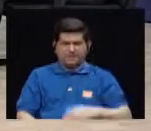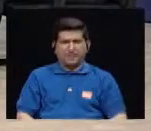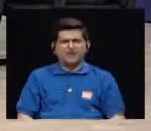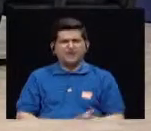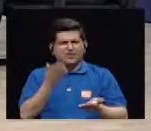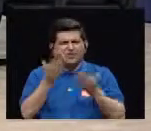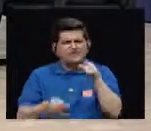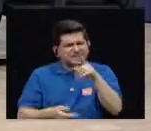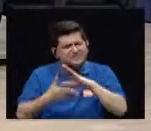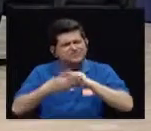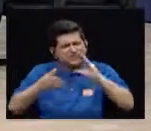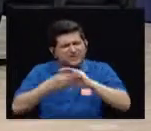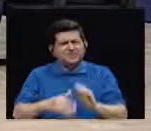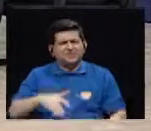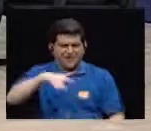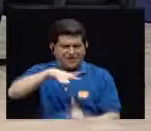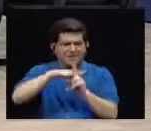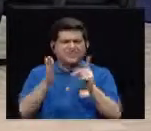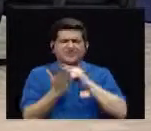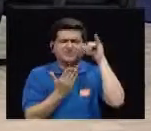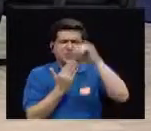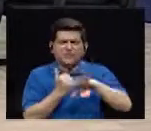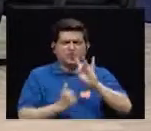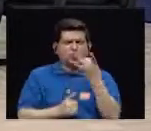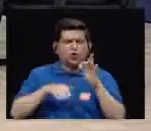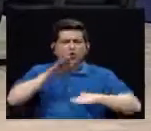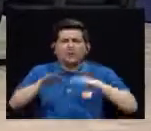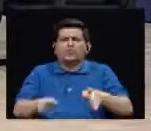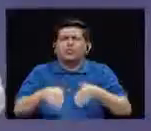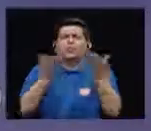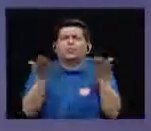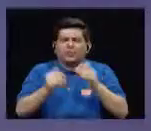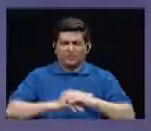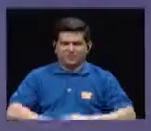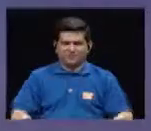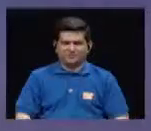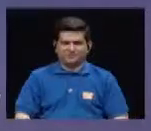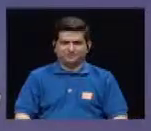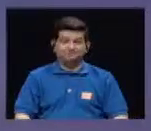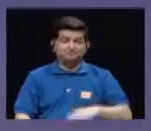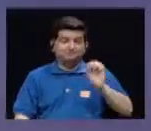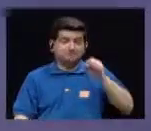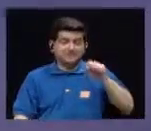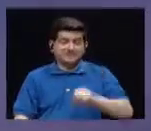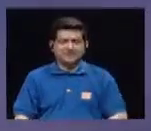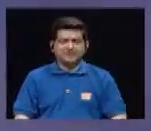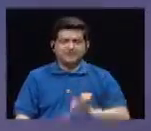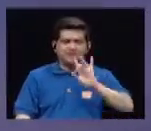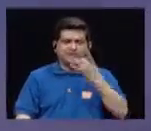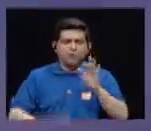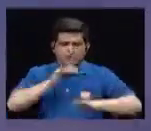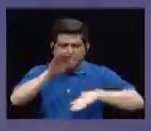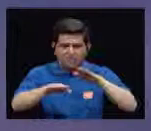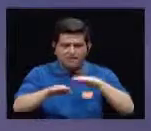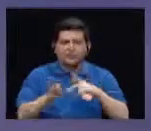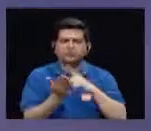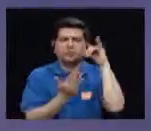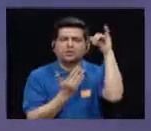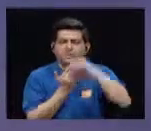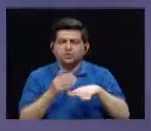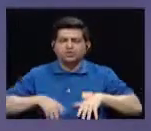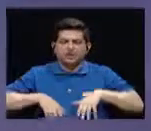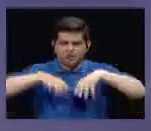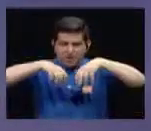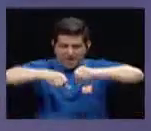y demás. Entonces, tal vez quisieras contarnos cómo surgió el proyecto del Octavo Paso. Sí, bueno, el Octavo Paso fue el